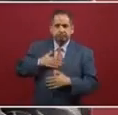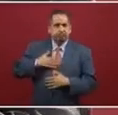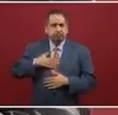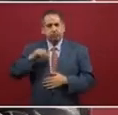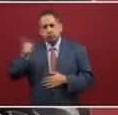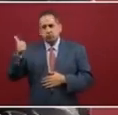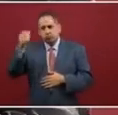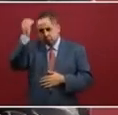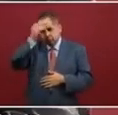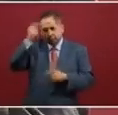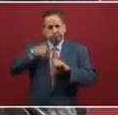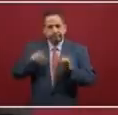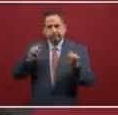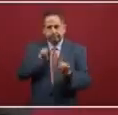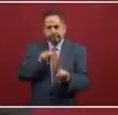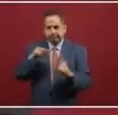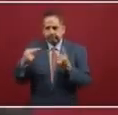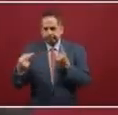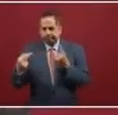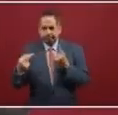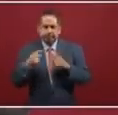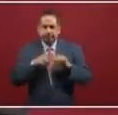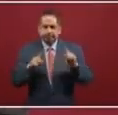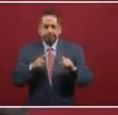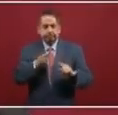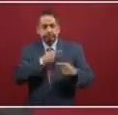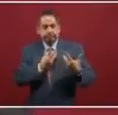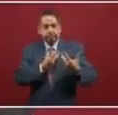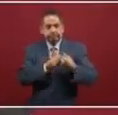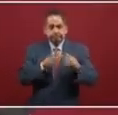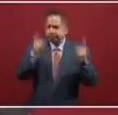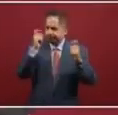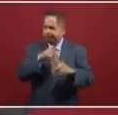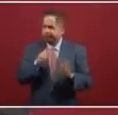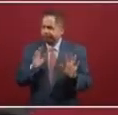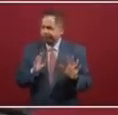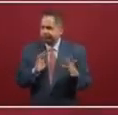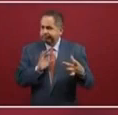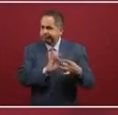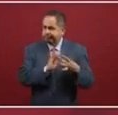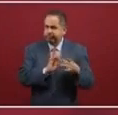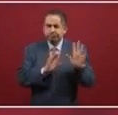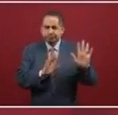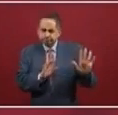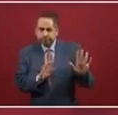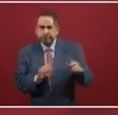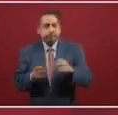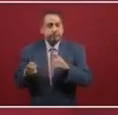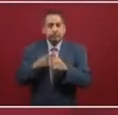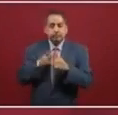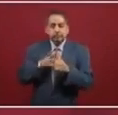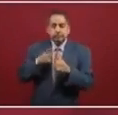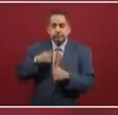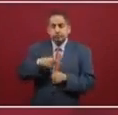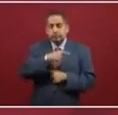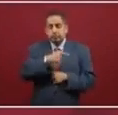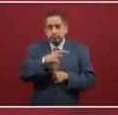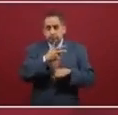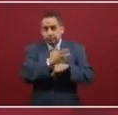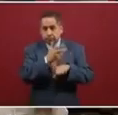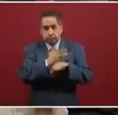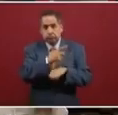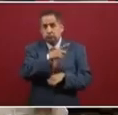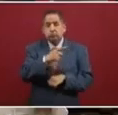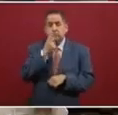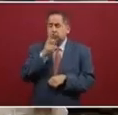otra. Y tenemos que coexistir. Es complejo. Partamos de la base de que el consenso en Estados Unidos